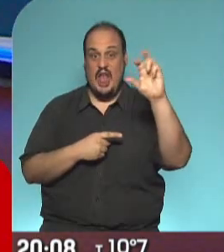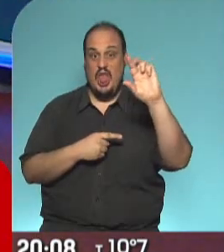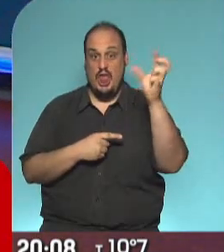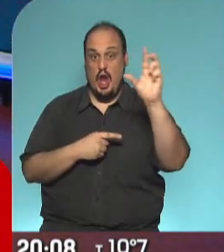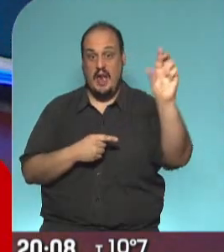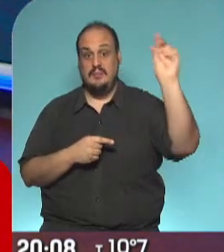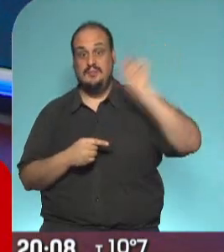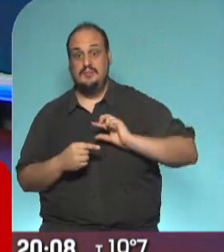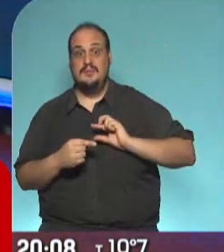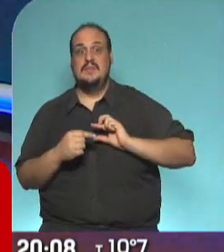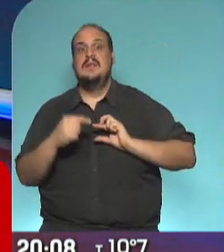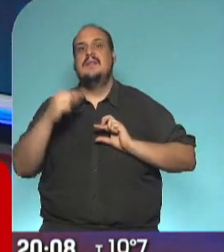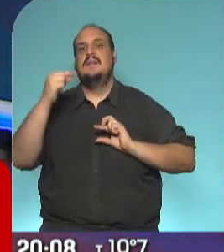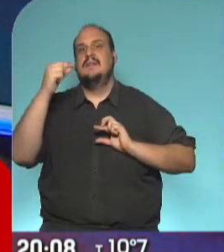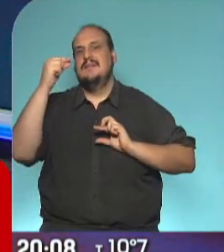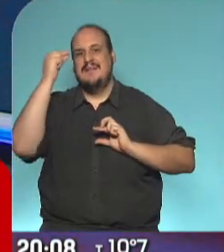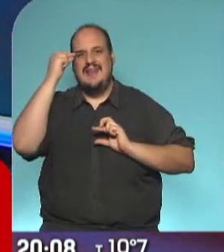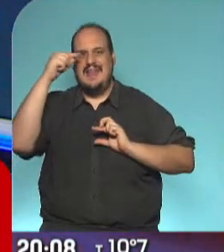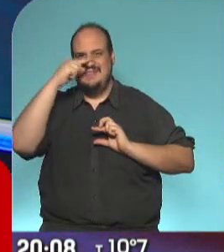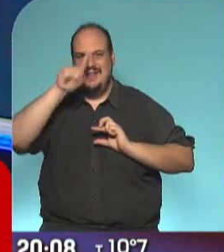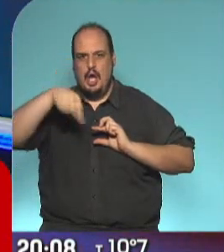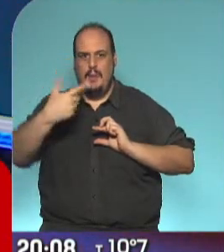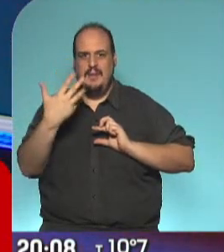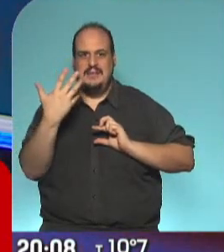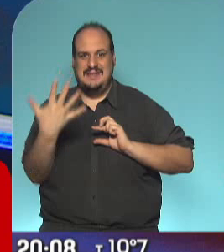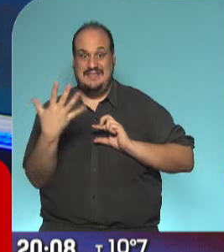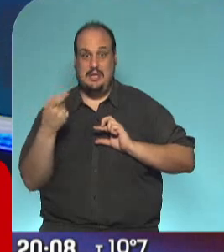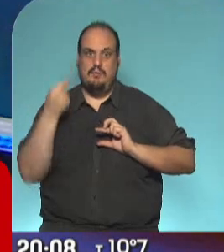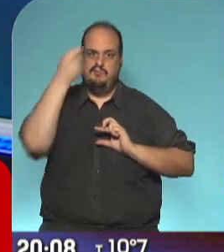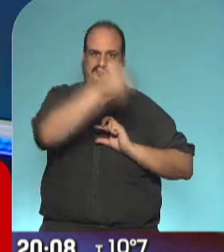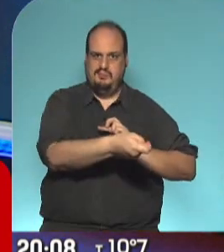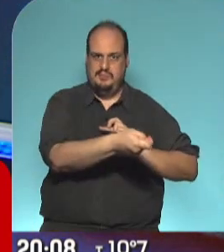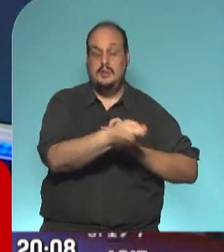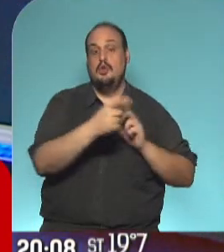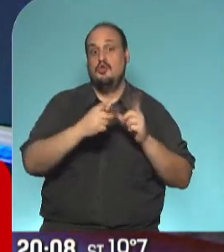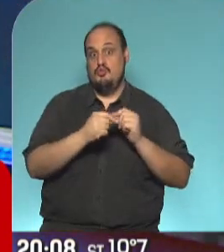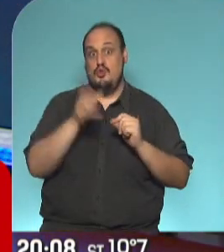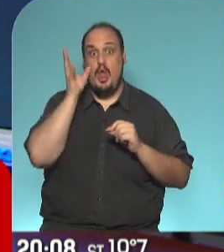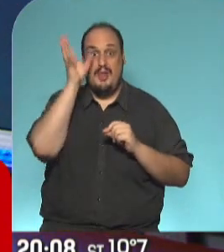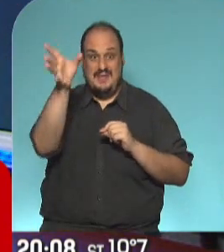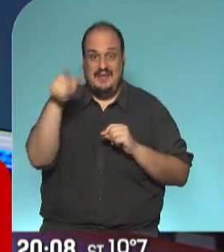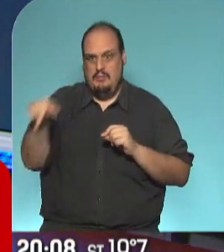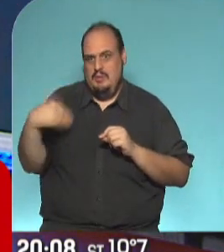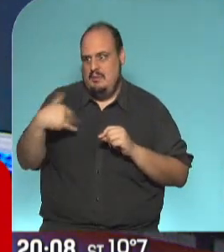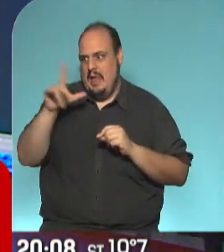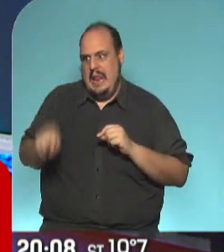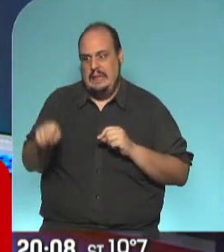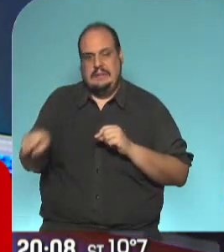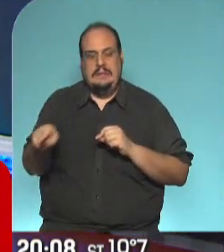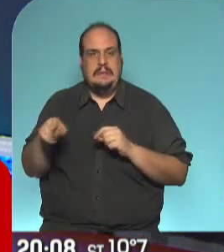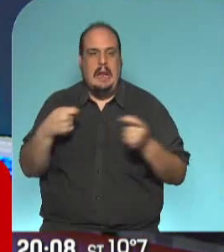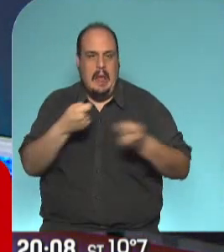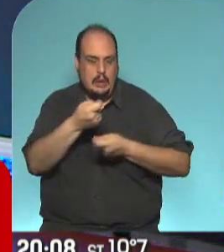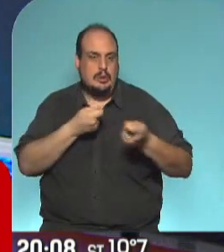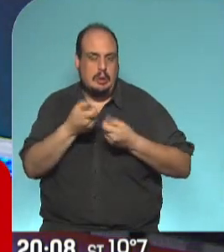$37,50 cada 100. Cada 100. Te digo la verdad, un número bastante alto para lo que era el inicio de las negociaciones,